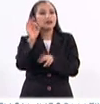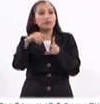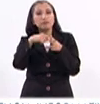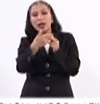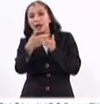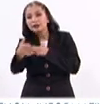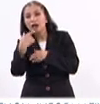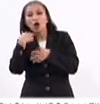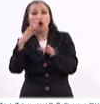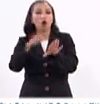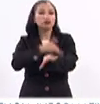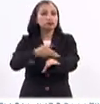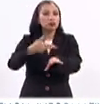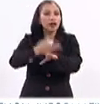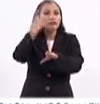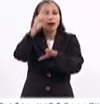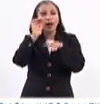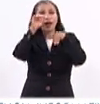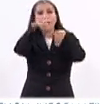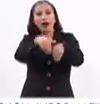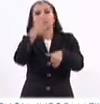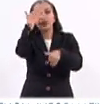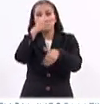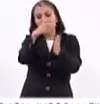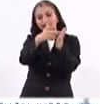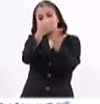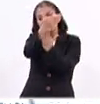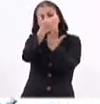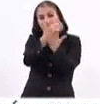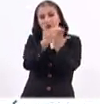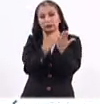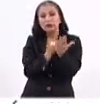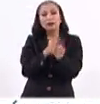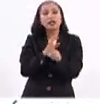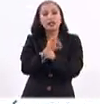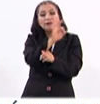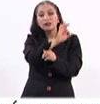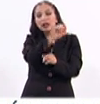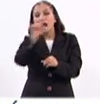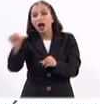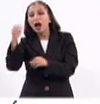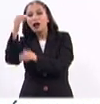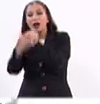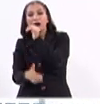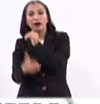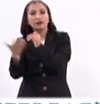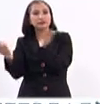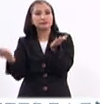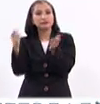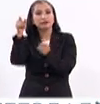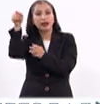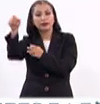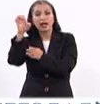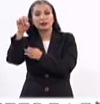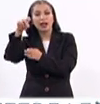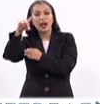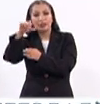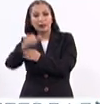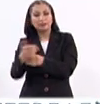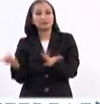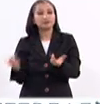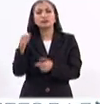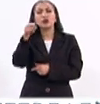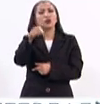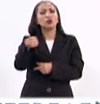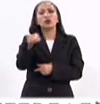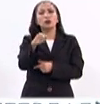abre, cómo es el procedimiento para poder saber todos los detalles y de qué fecha a qué fecha estarían allá en Ensenada.